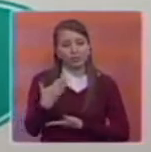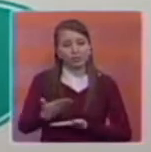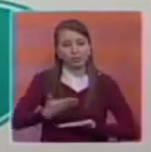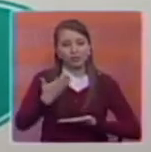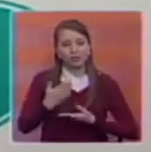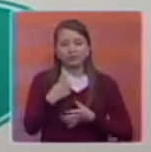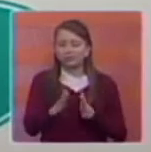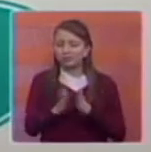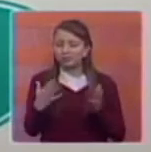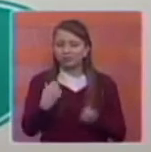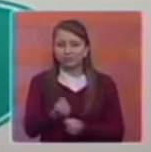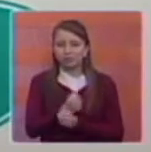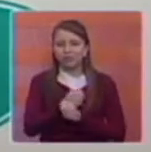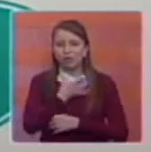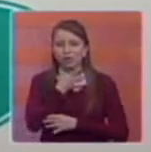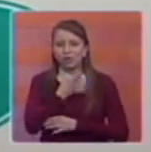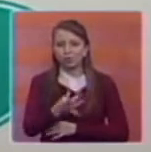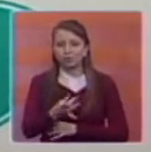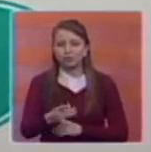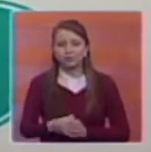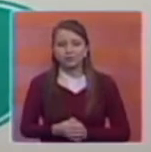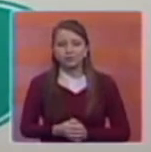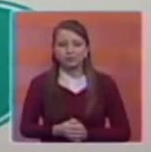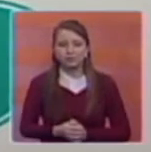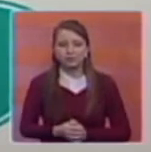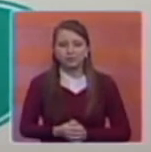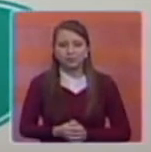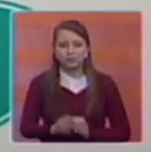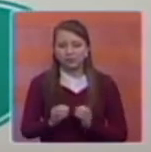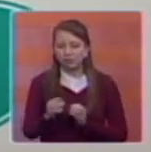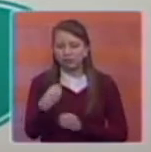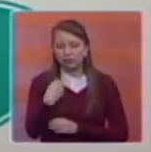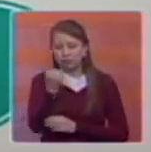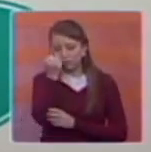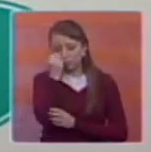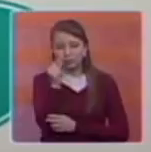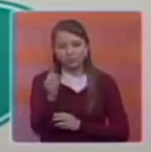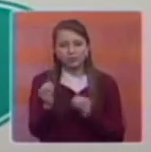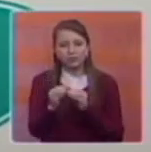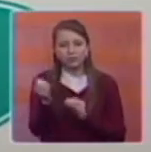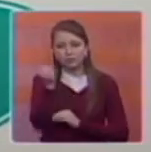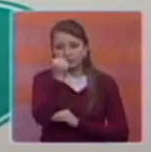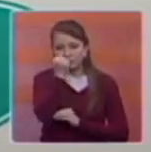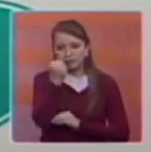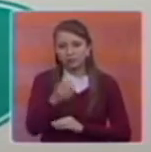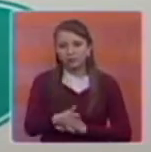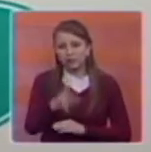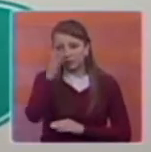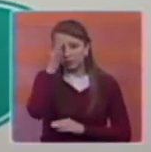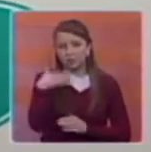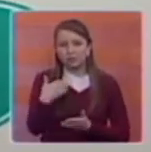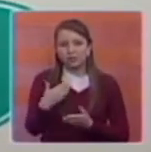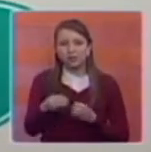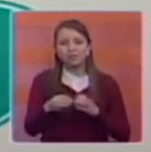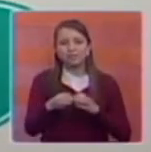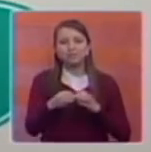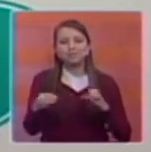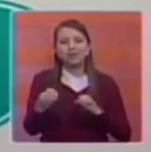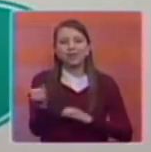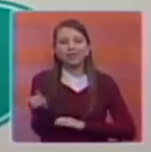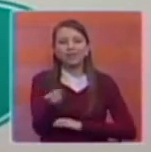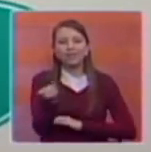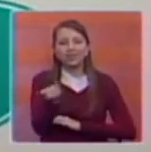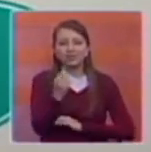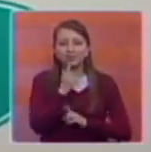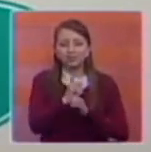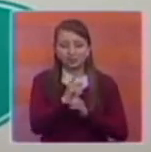me ha encantado. Es súper fácil de hacer. Es un poco más rojo el pozole. Utiliza porque yo puse el pimiento verde. Por eso en la